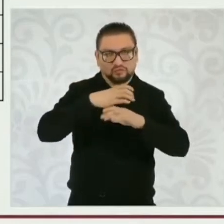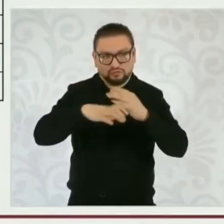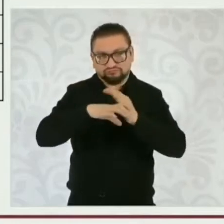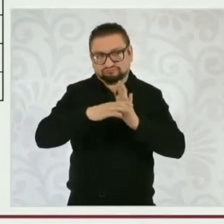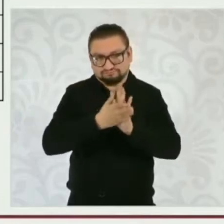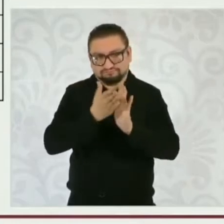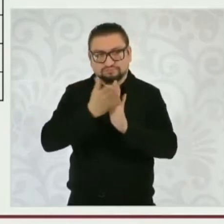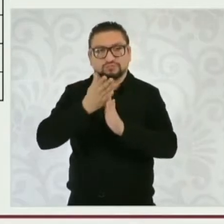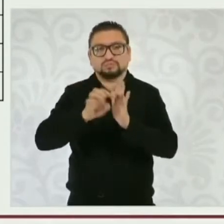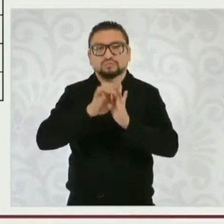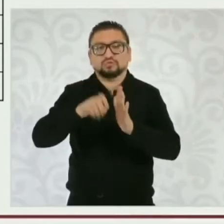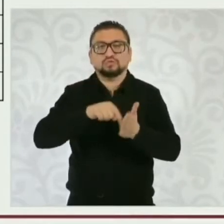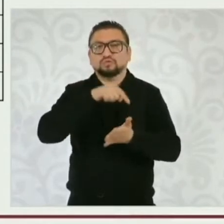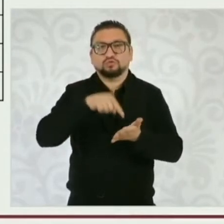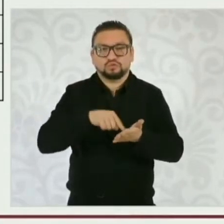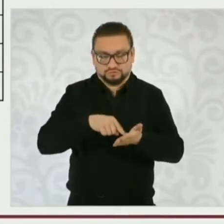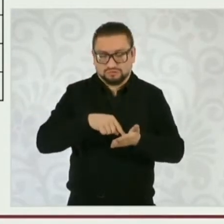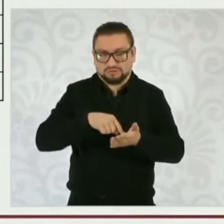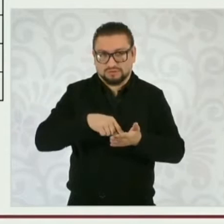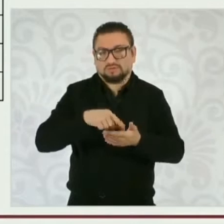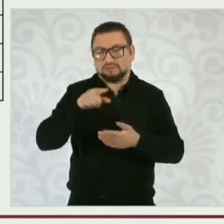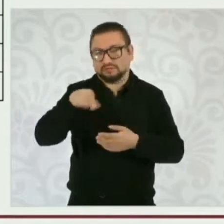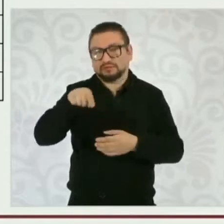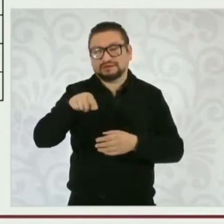De las unidades médicas del ISSSTE,